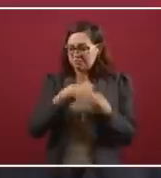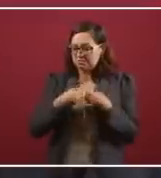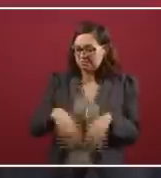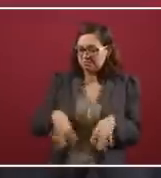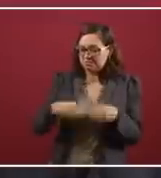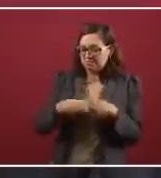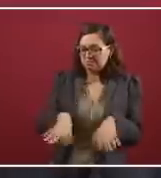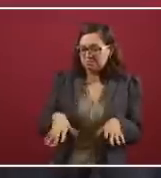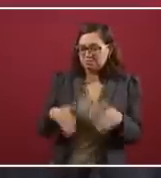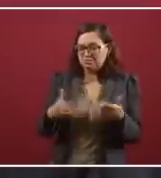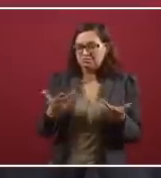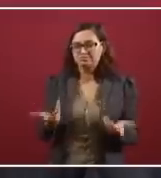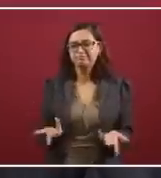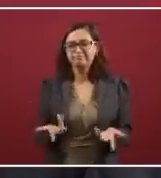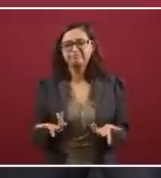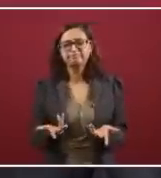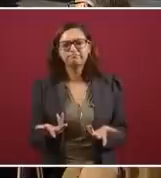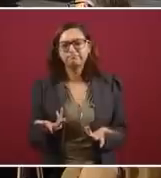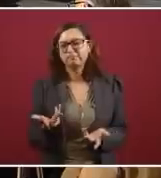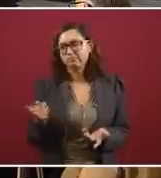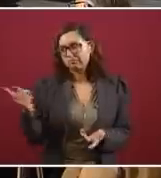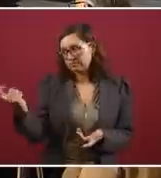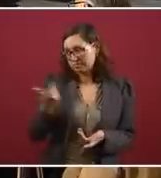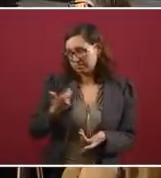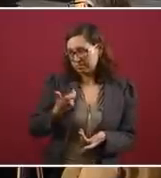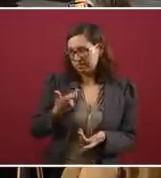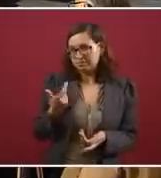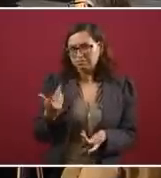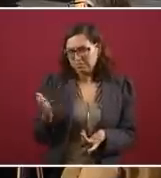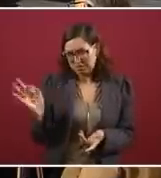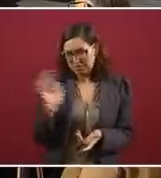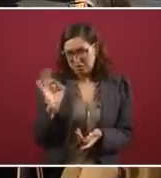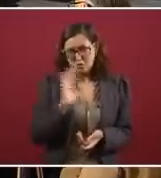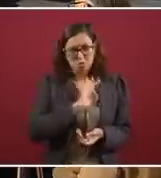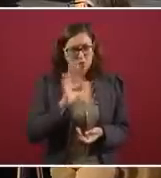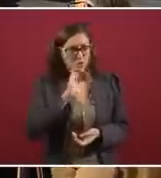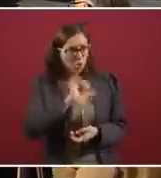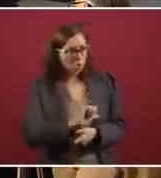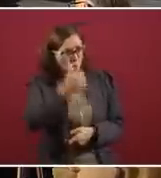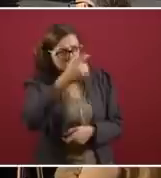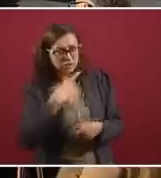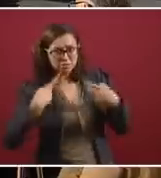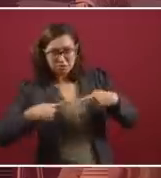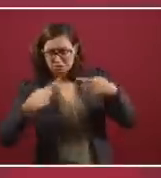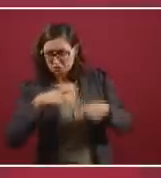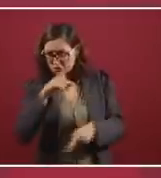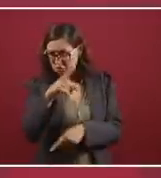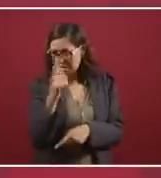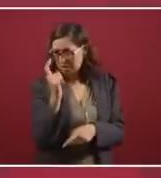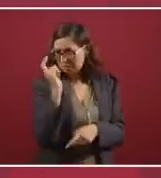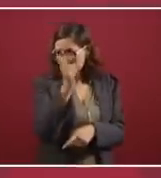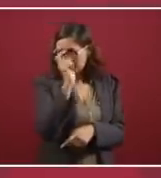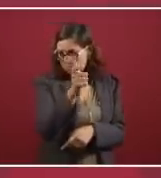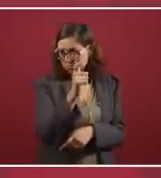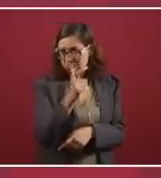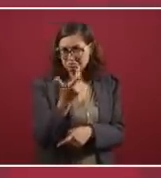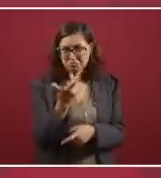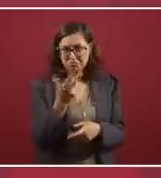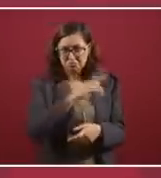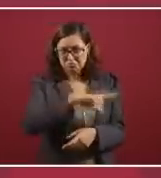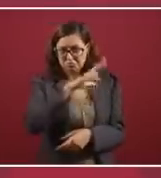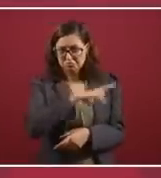cuanto a que se renten a terceros, y con un buen posible ingreso para la CFE de hasta